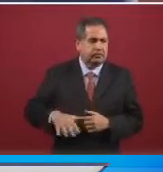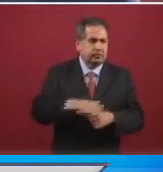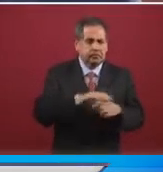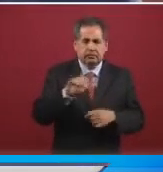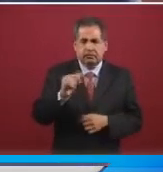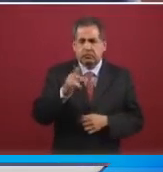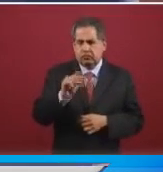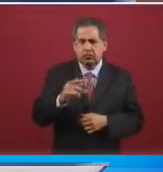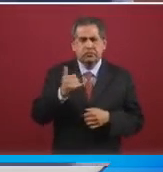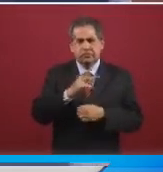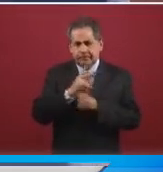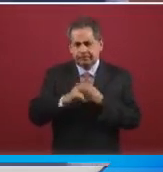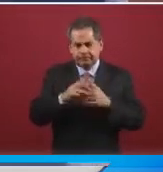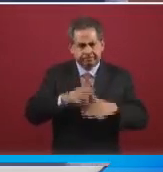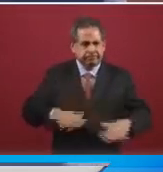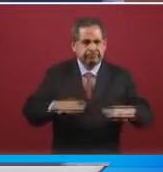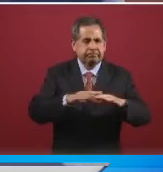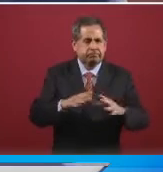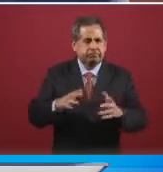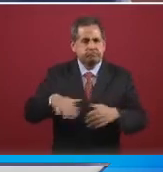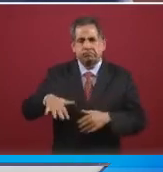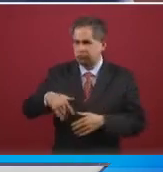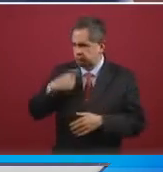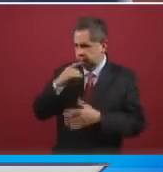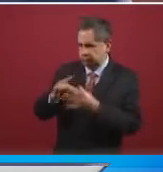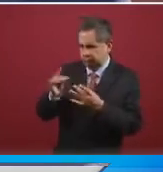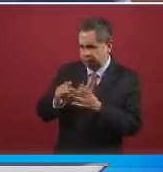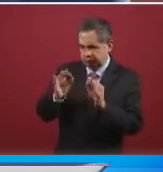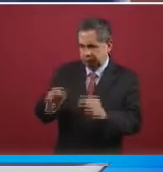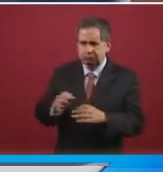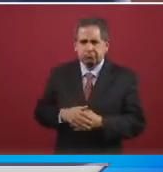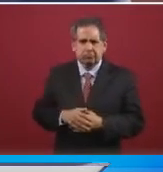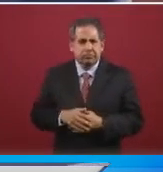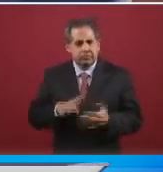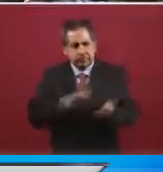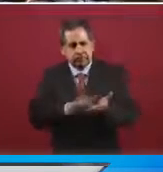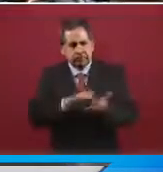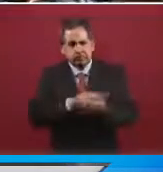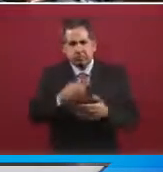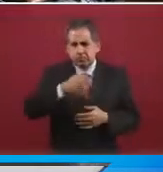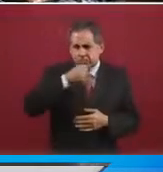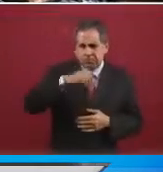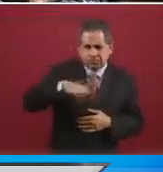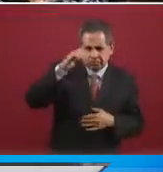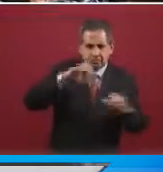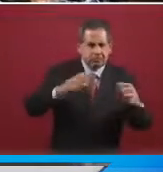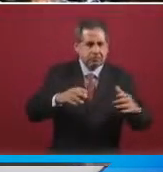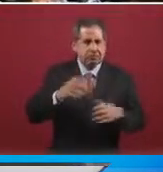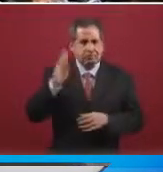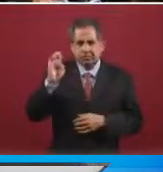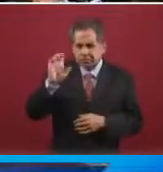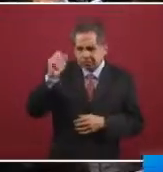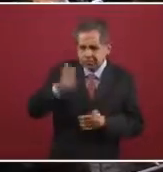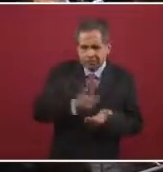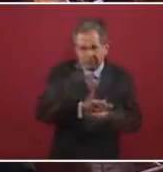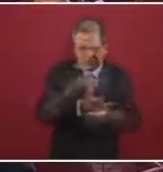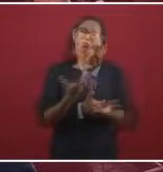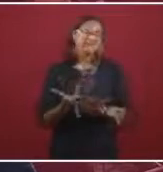y el gobierno de la Cuarta Transformación de la Vida Pública de México poco a poco saciará esta hambre y sed de justicia.